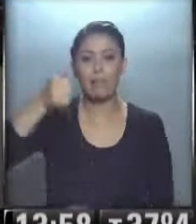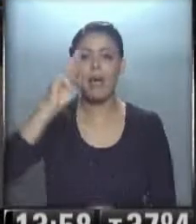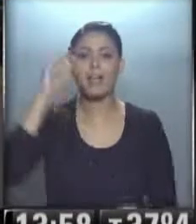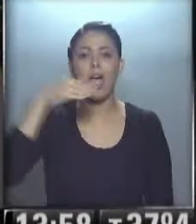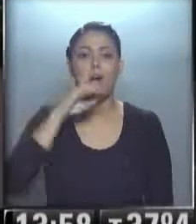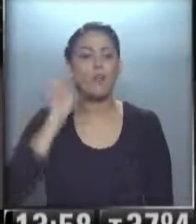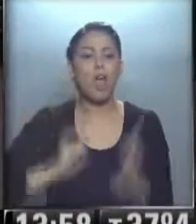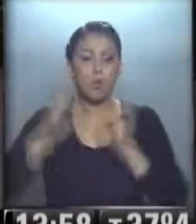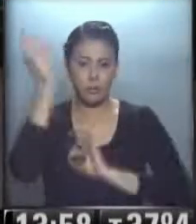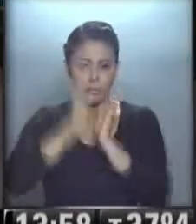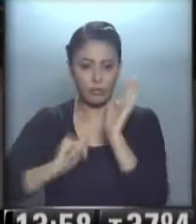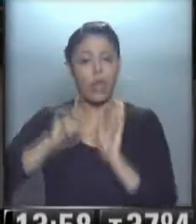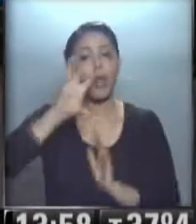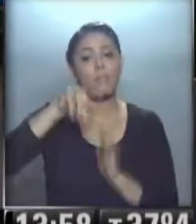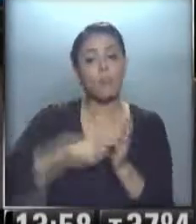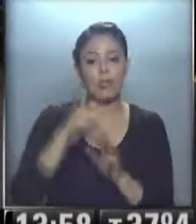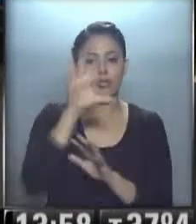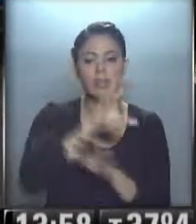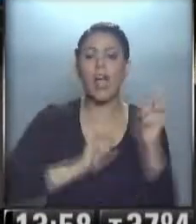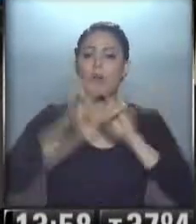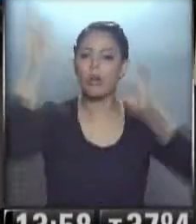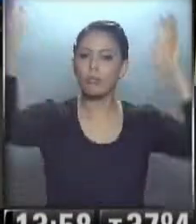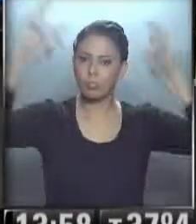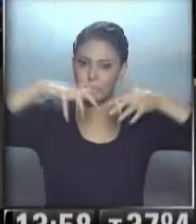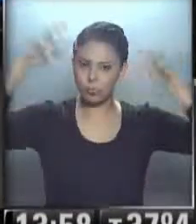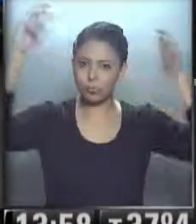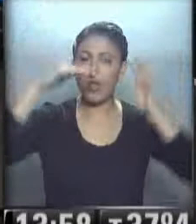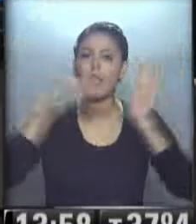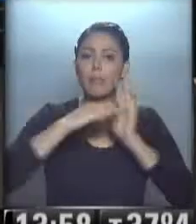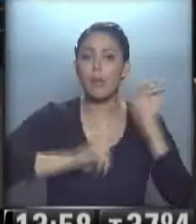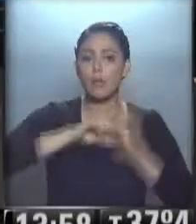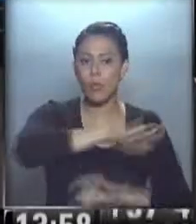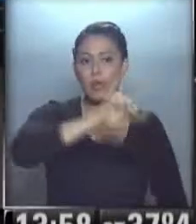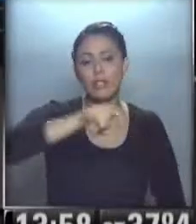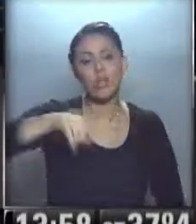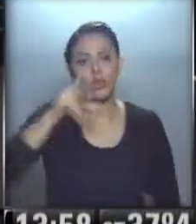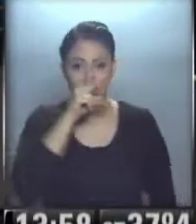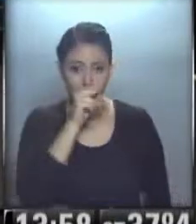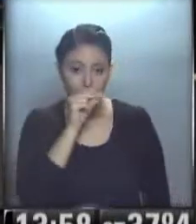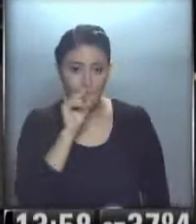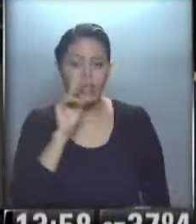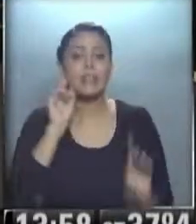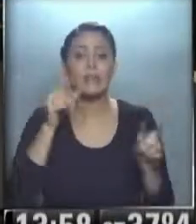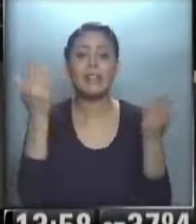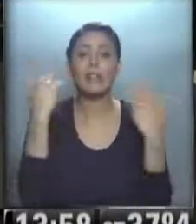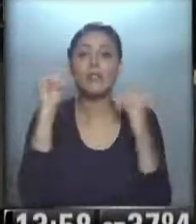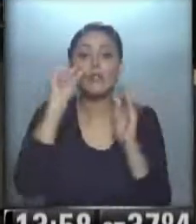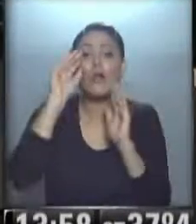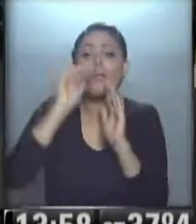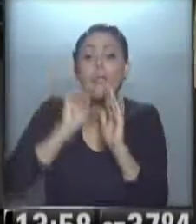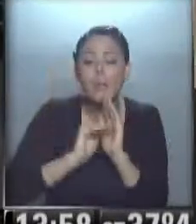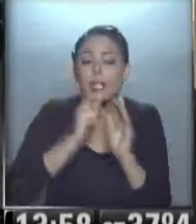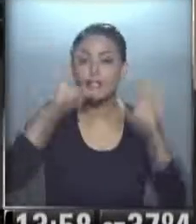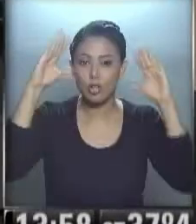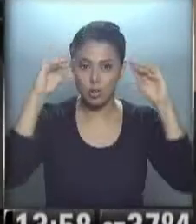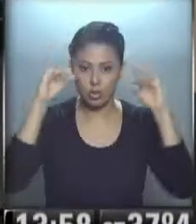zona central. Algunos chaparrones, algunas tormentas muy aisladas, pero muy aisladas. Desciende la temperatura durante la